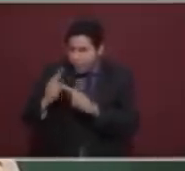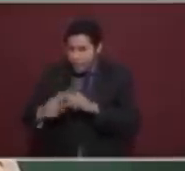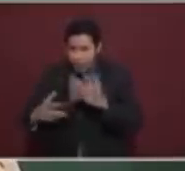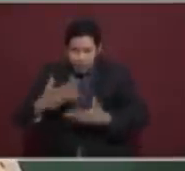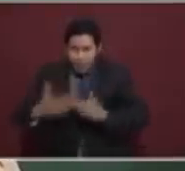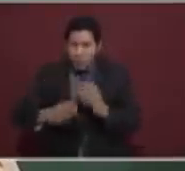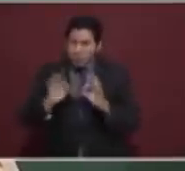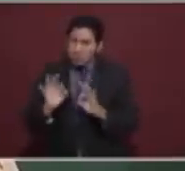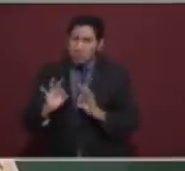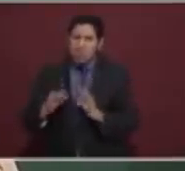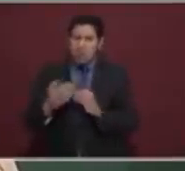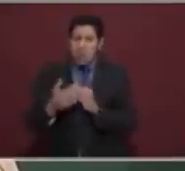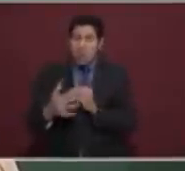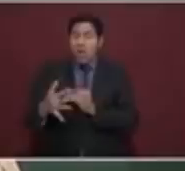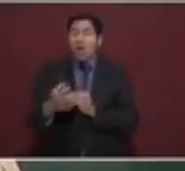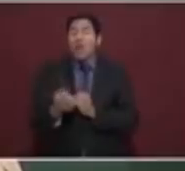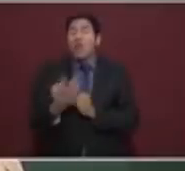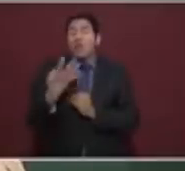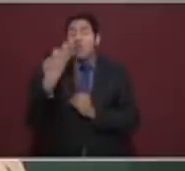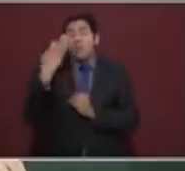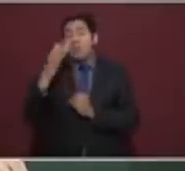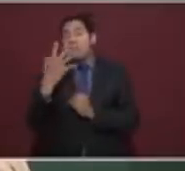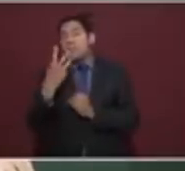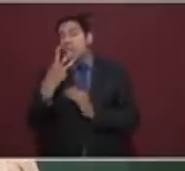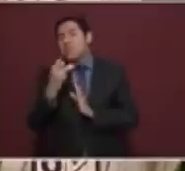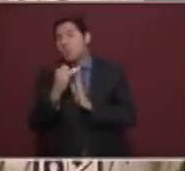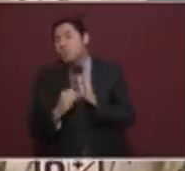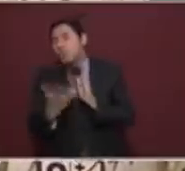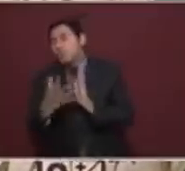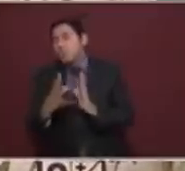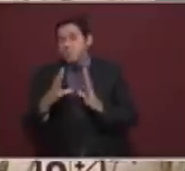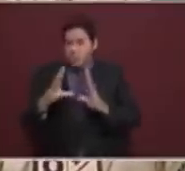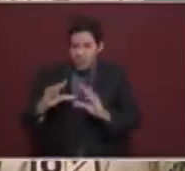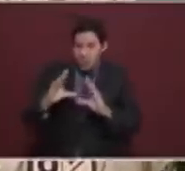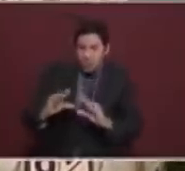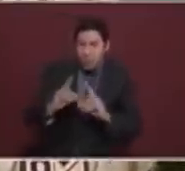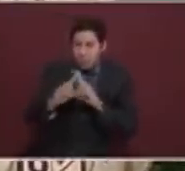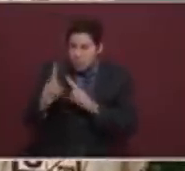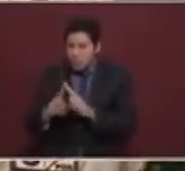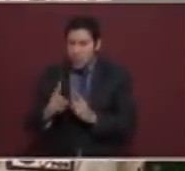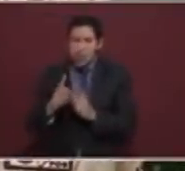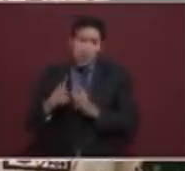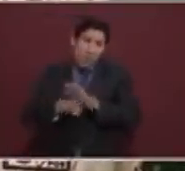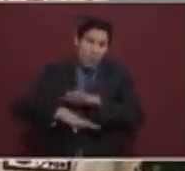tres meses aproximadamente en un adiestramiento básico